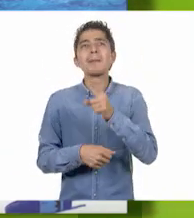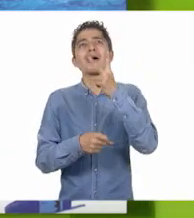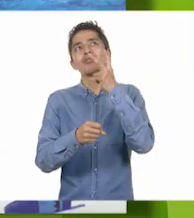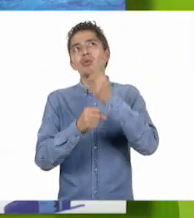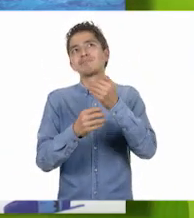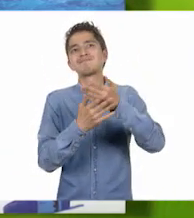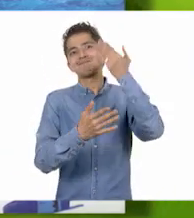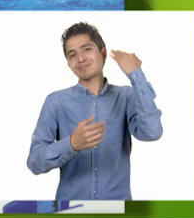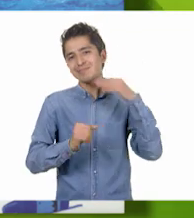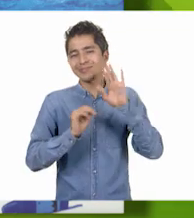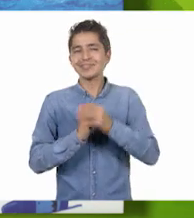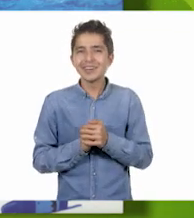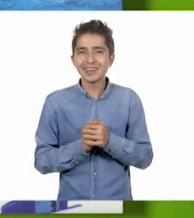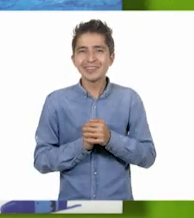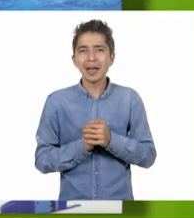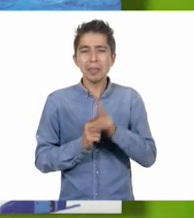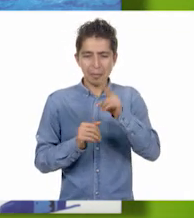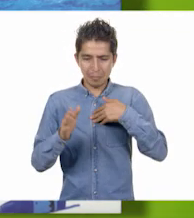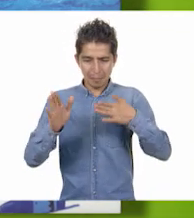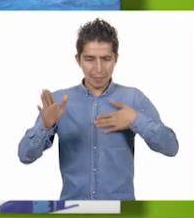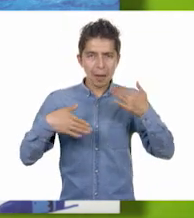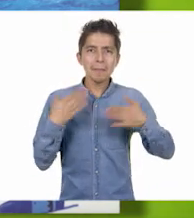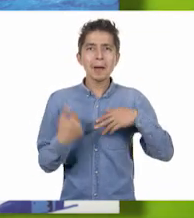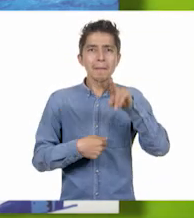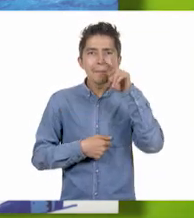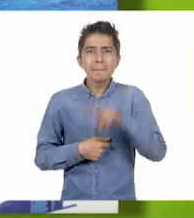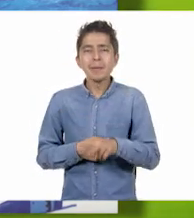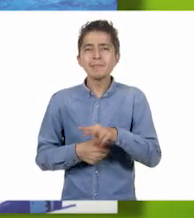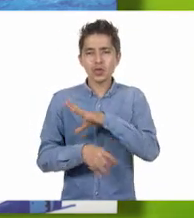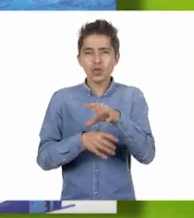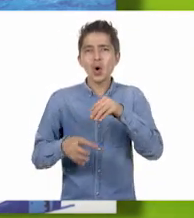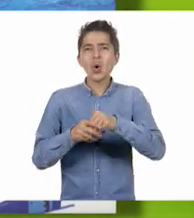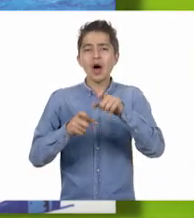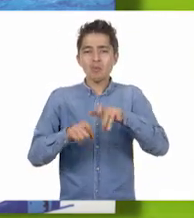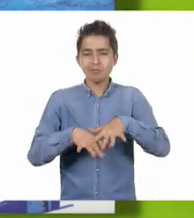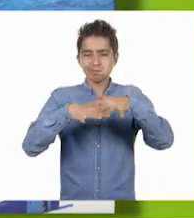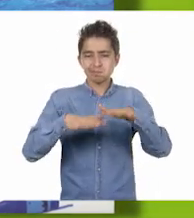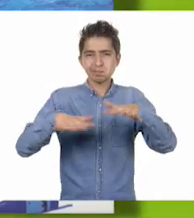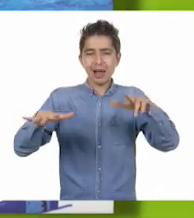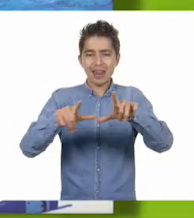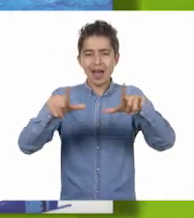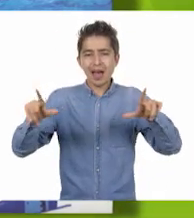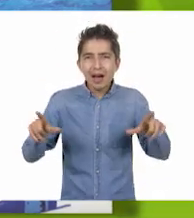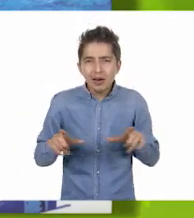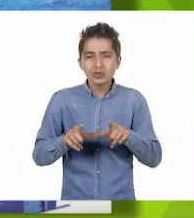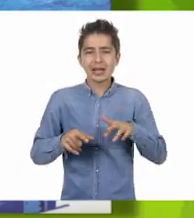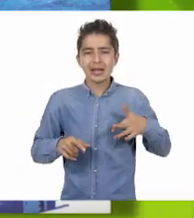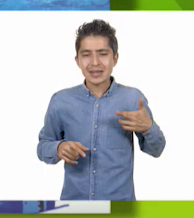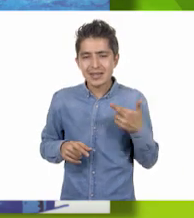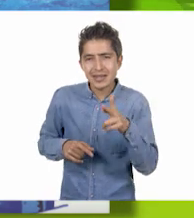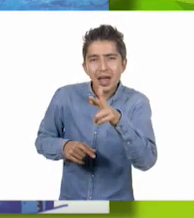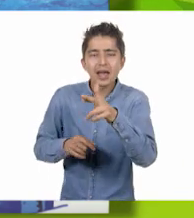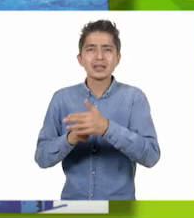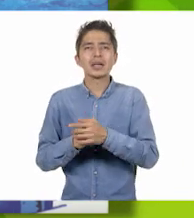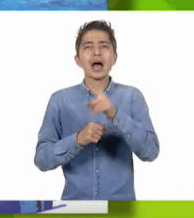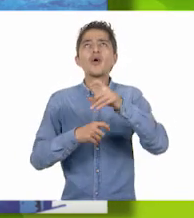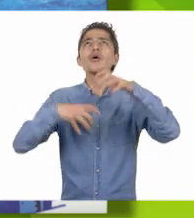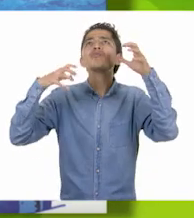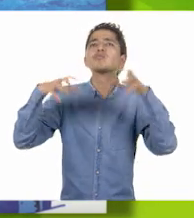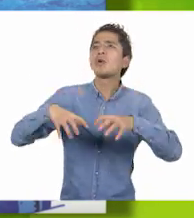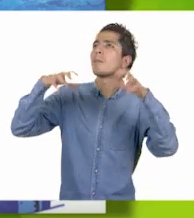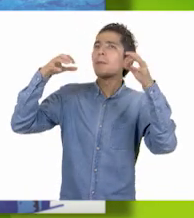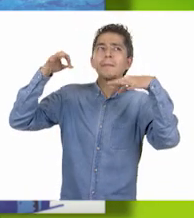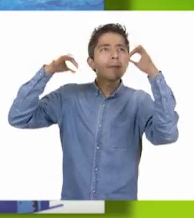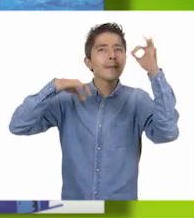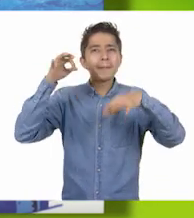anterior a ese. He disfrutado en serio todos los océanos, lagos, ríos, gotas de lluvia